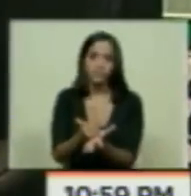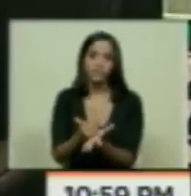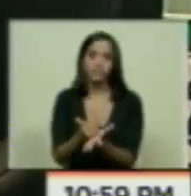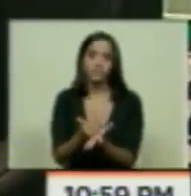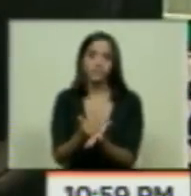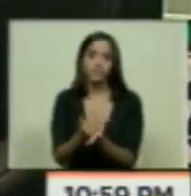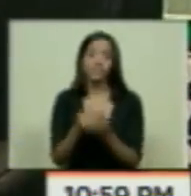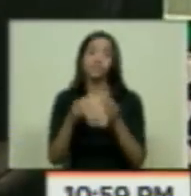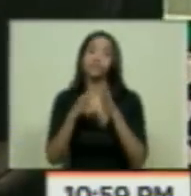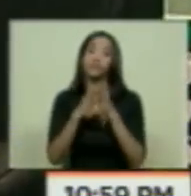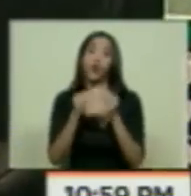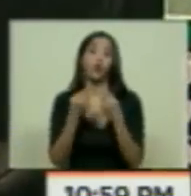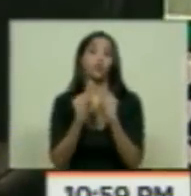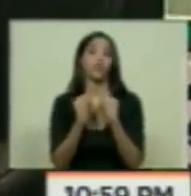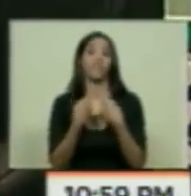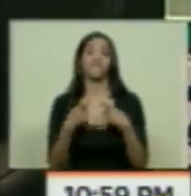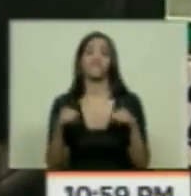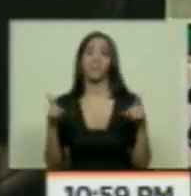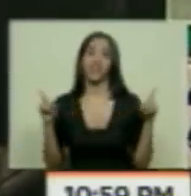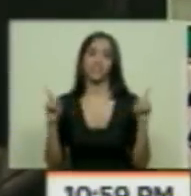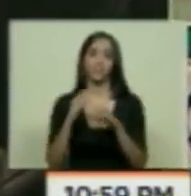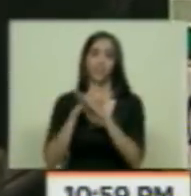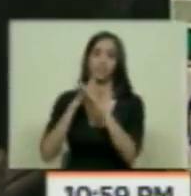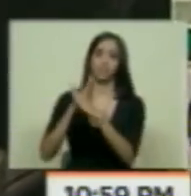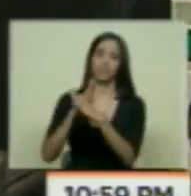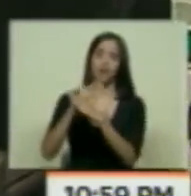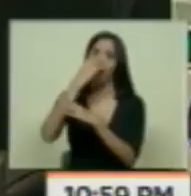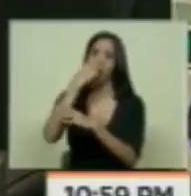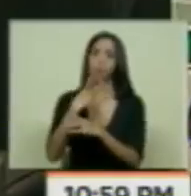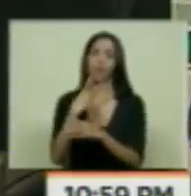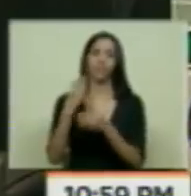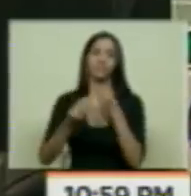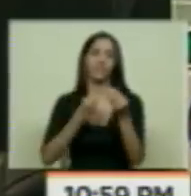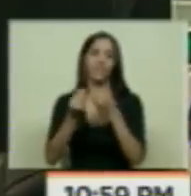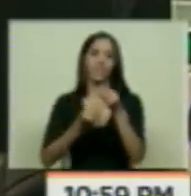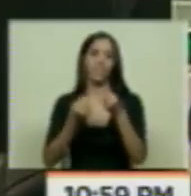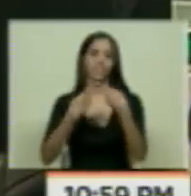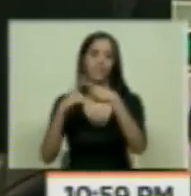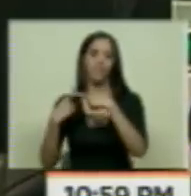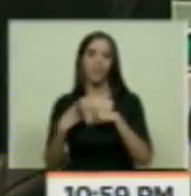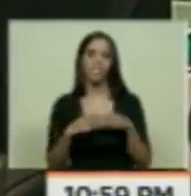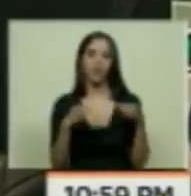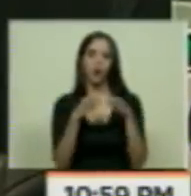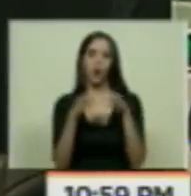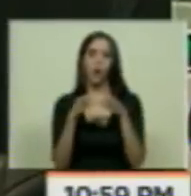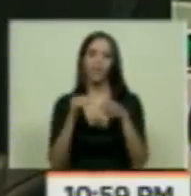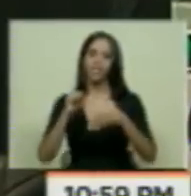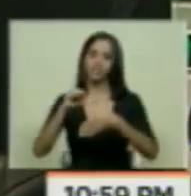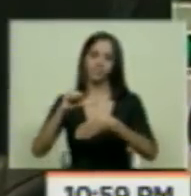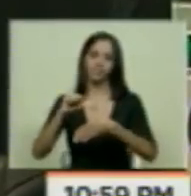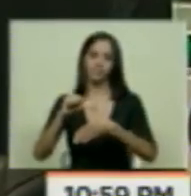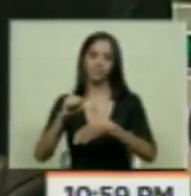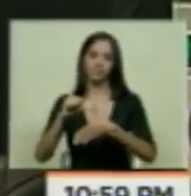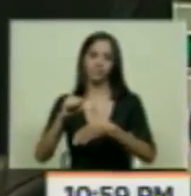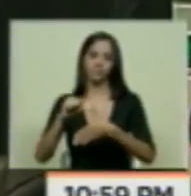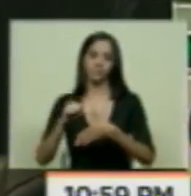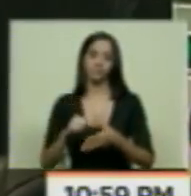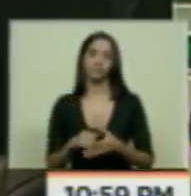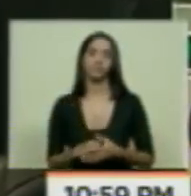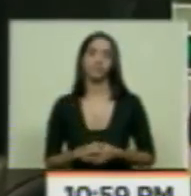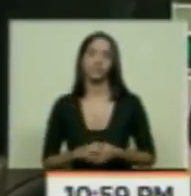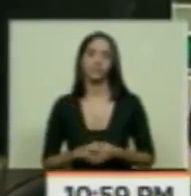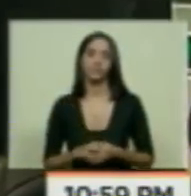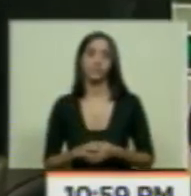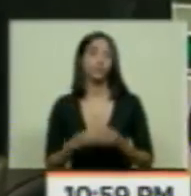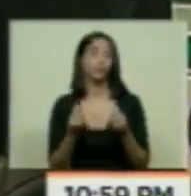lo contrario a la aporofobia que se viene generando en diversos sectores de la sociedad latinoamericana.